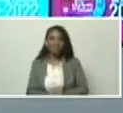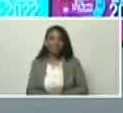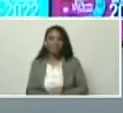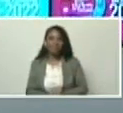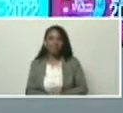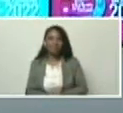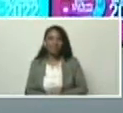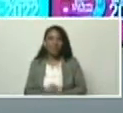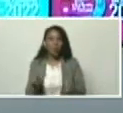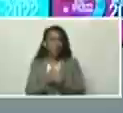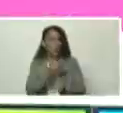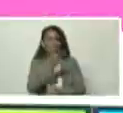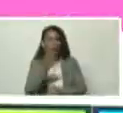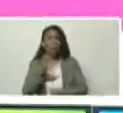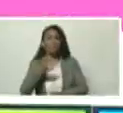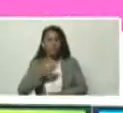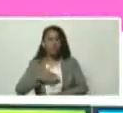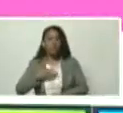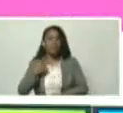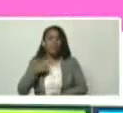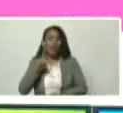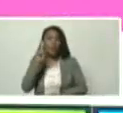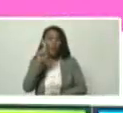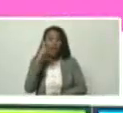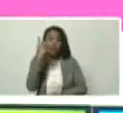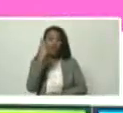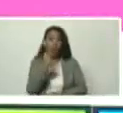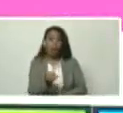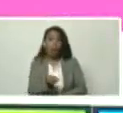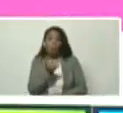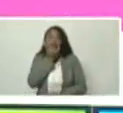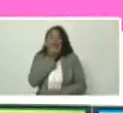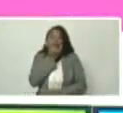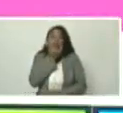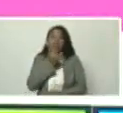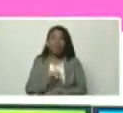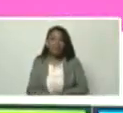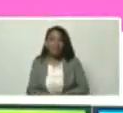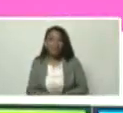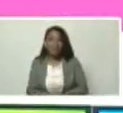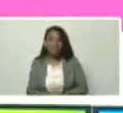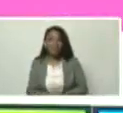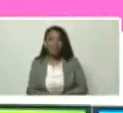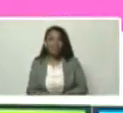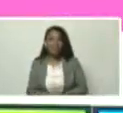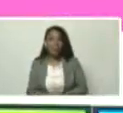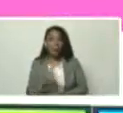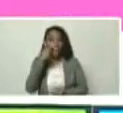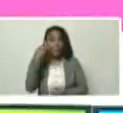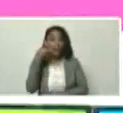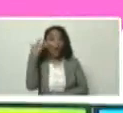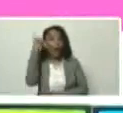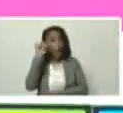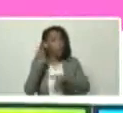No, con ustedes uno no puede tener ni una sola equivocación. Miren que hay